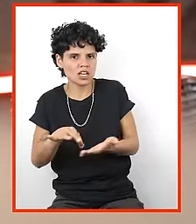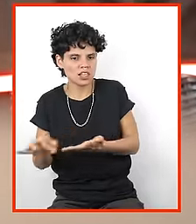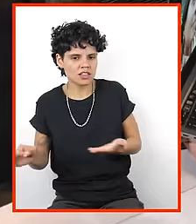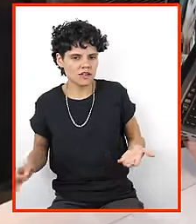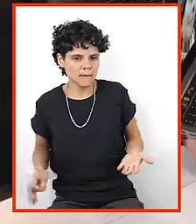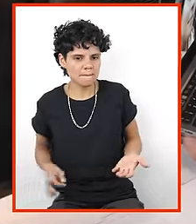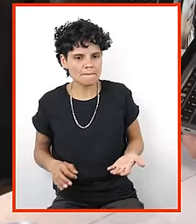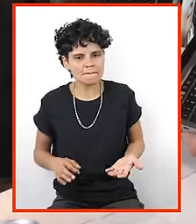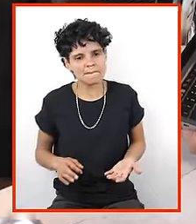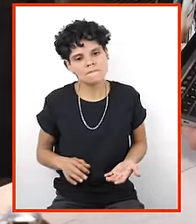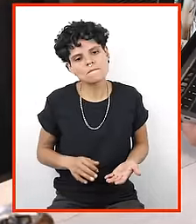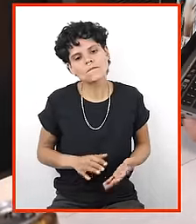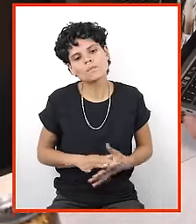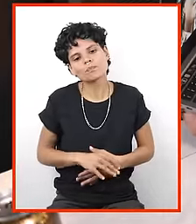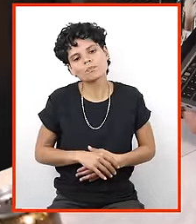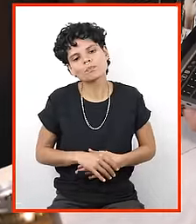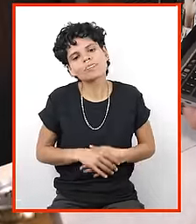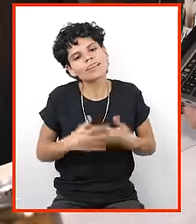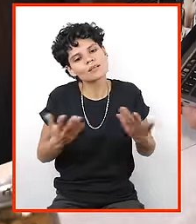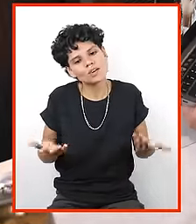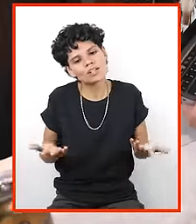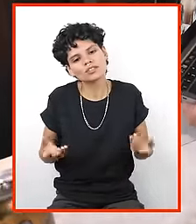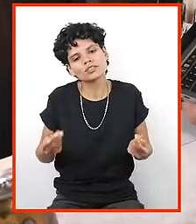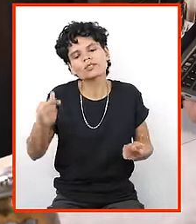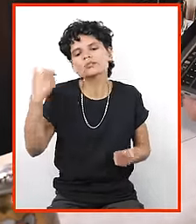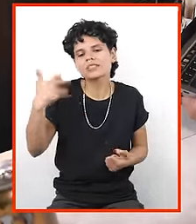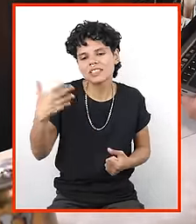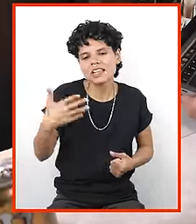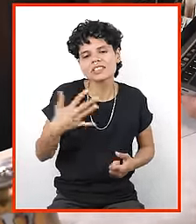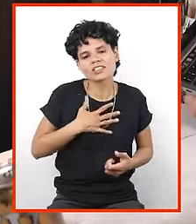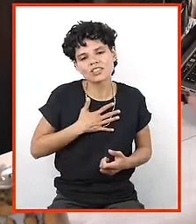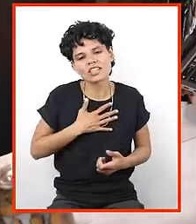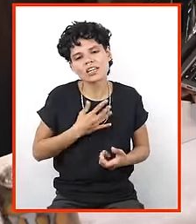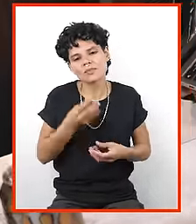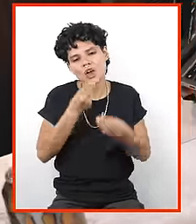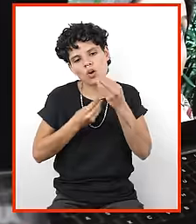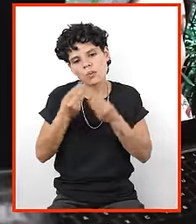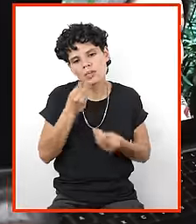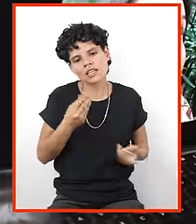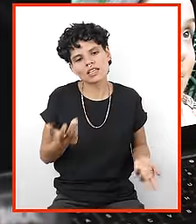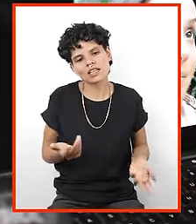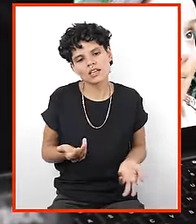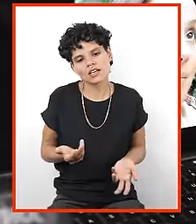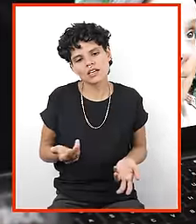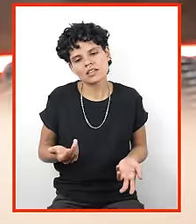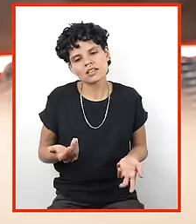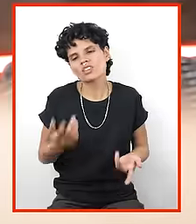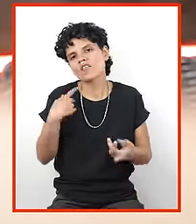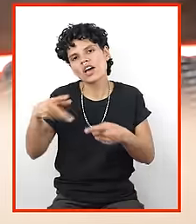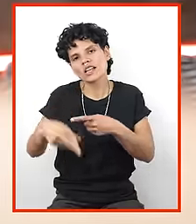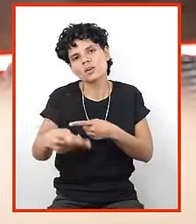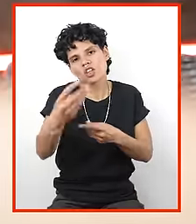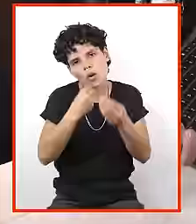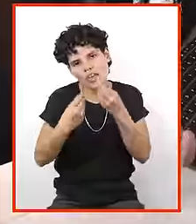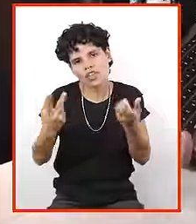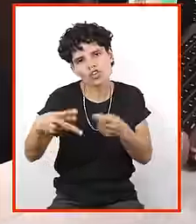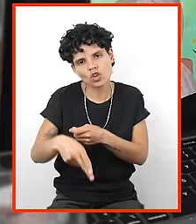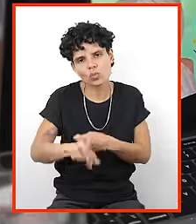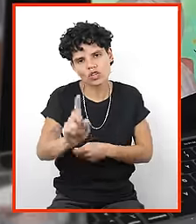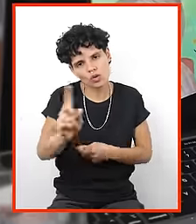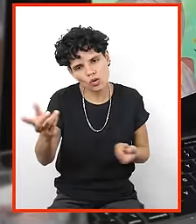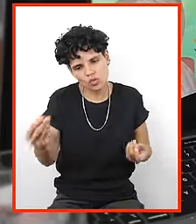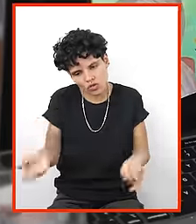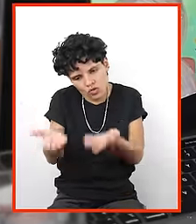haber dibujado. Es que hubieses tenido que te hubiese interrumpido comiendo. Qué feo que sí. Interrumpiste comiendo. Una falta de respeto. Es